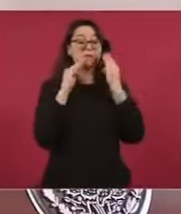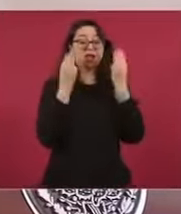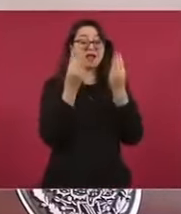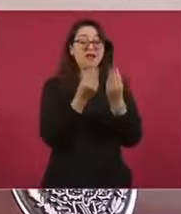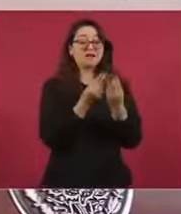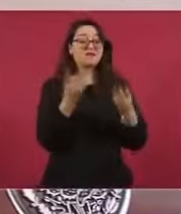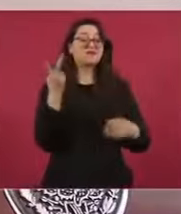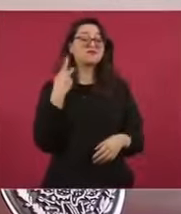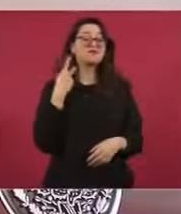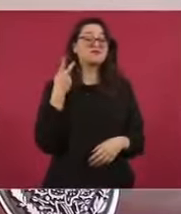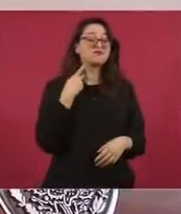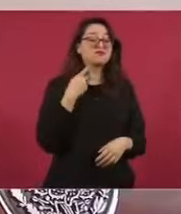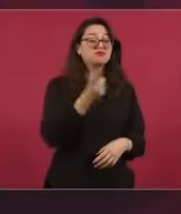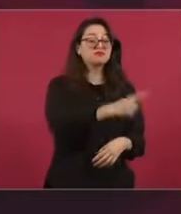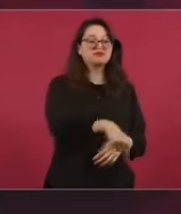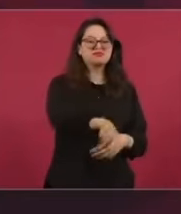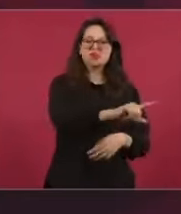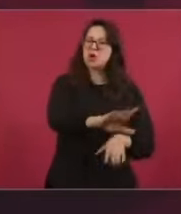dicen no.